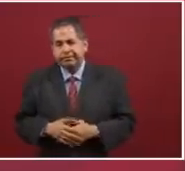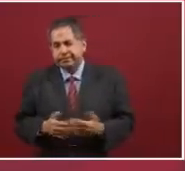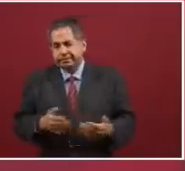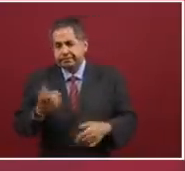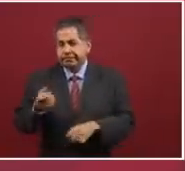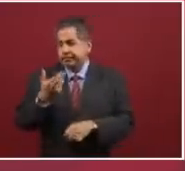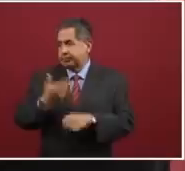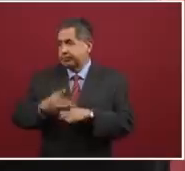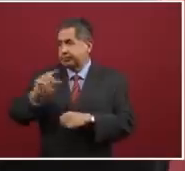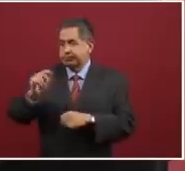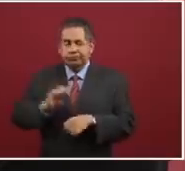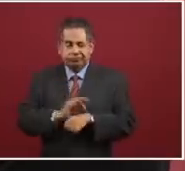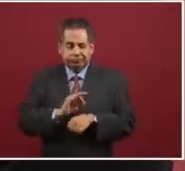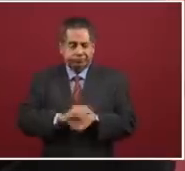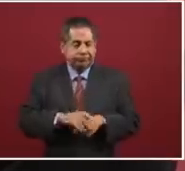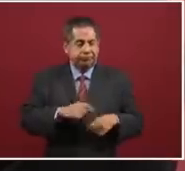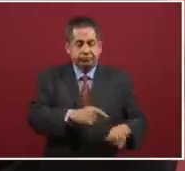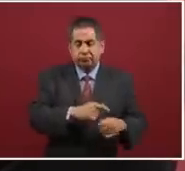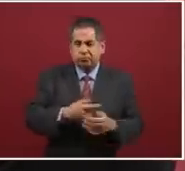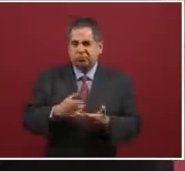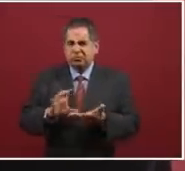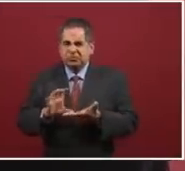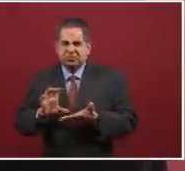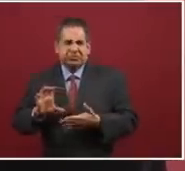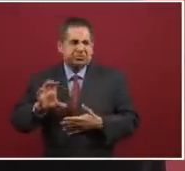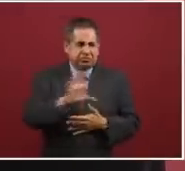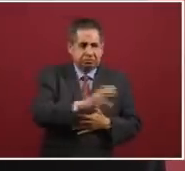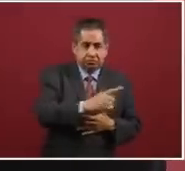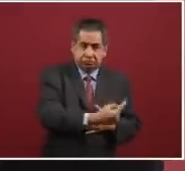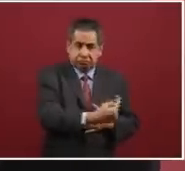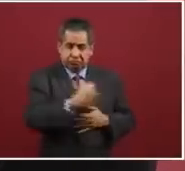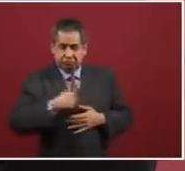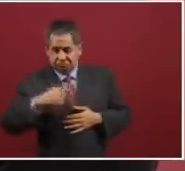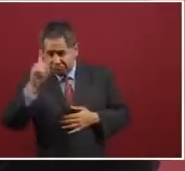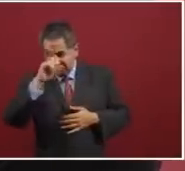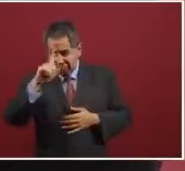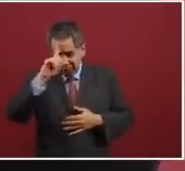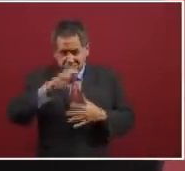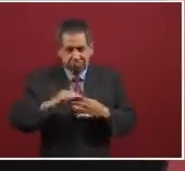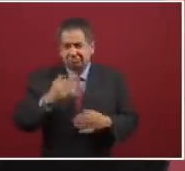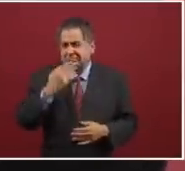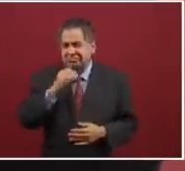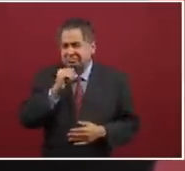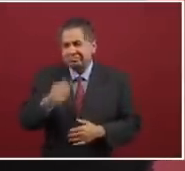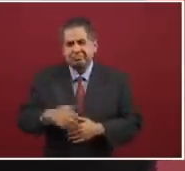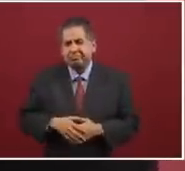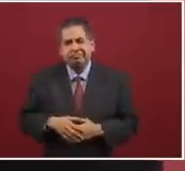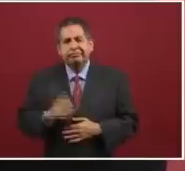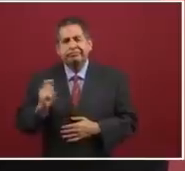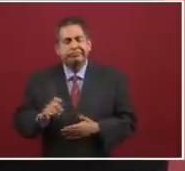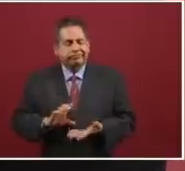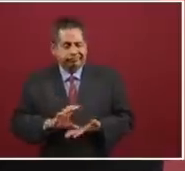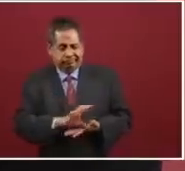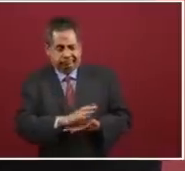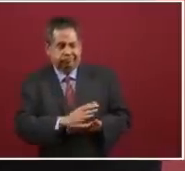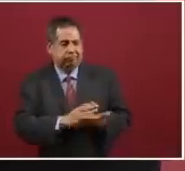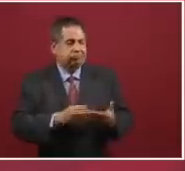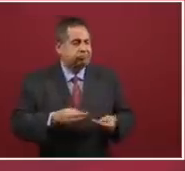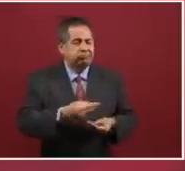a los altos funcionarios públicos. No asesoraban nada, sino era mantener